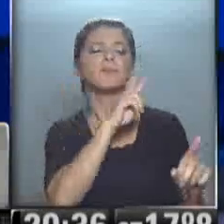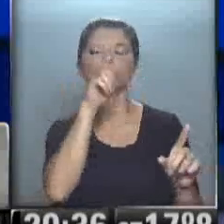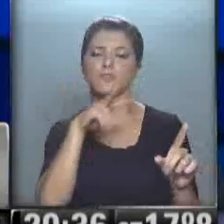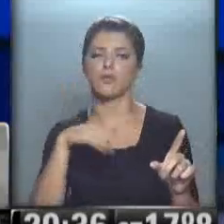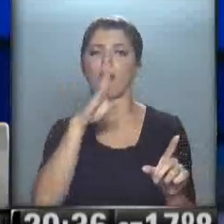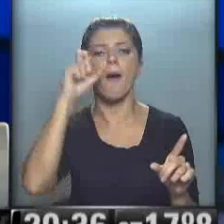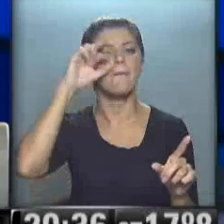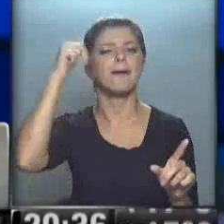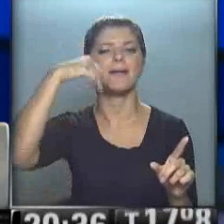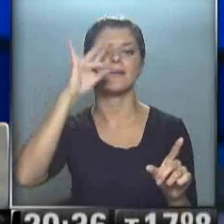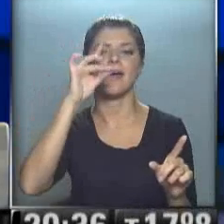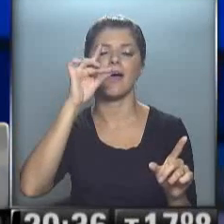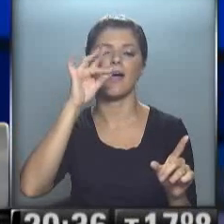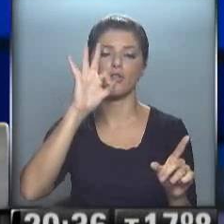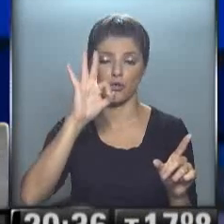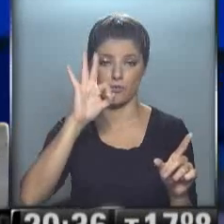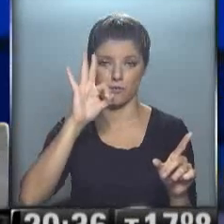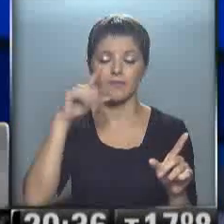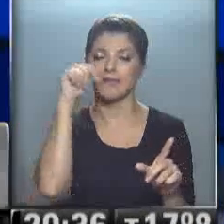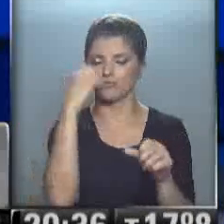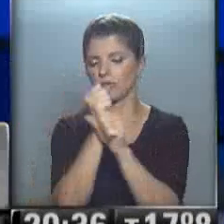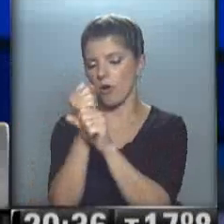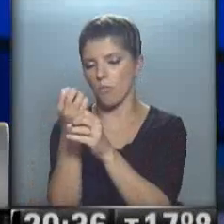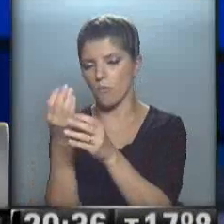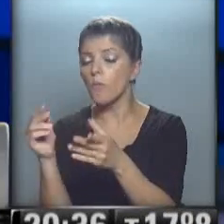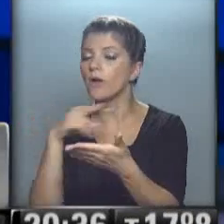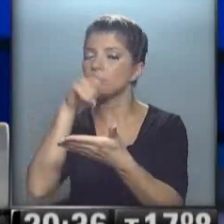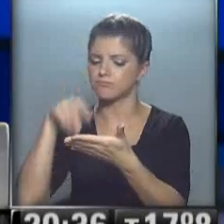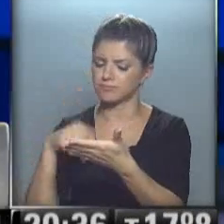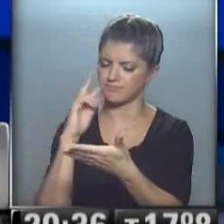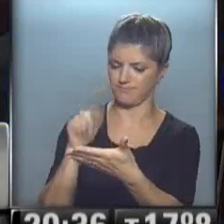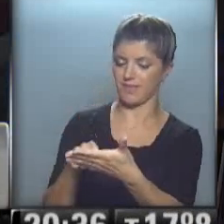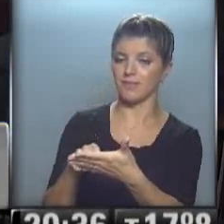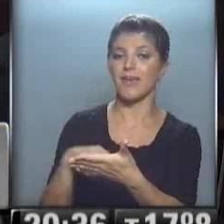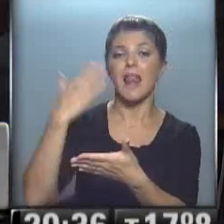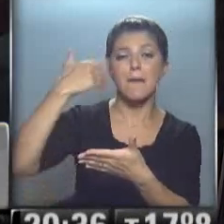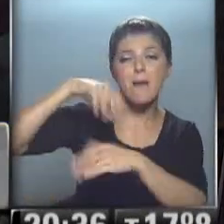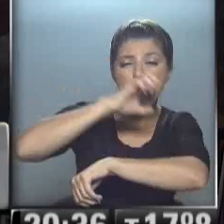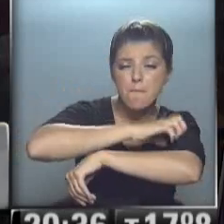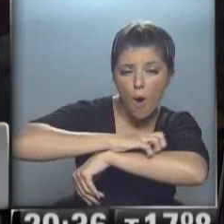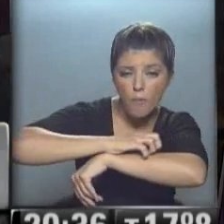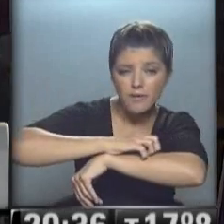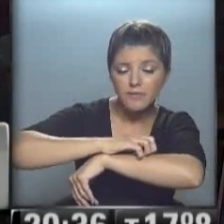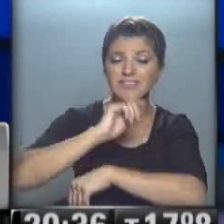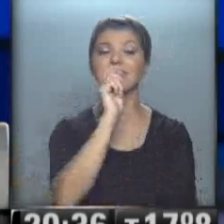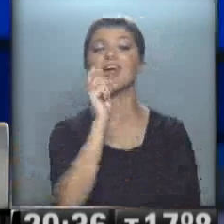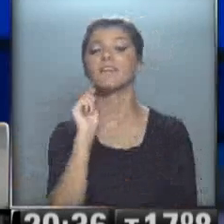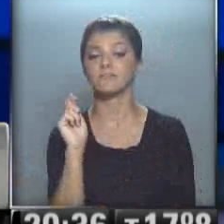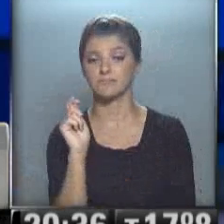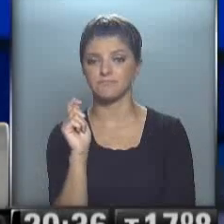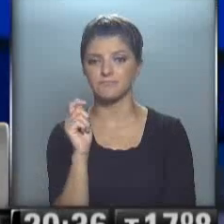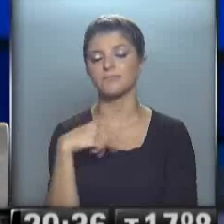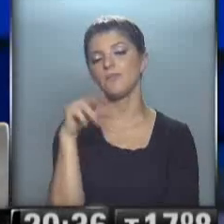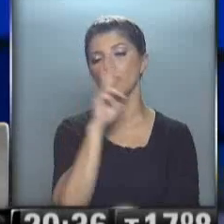está haciendo un trabajo realmente de excelencia, donde dice que las pobres, más pobres del mundo, ¿saben quiénes son?